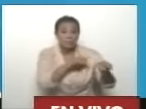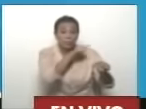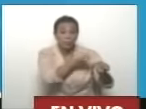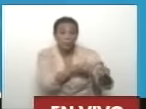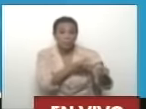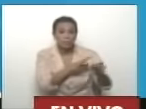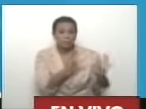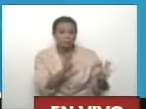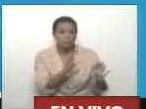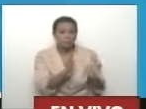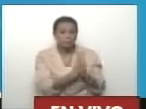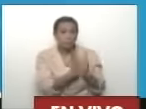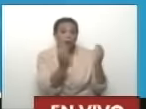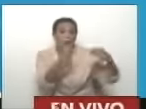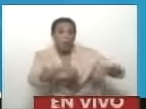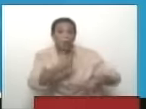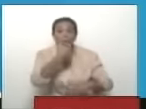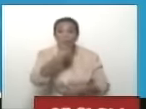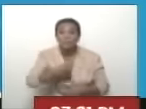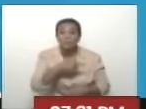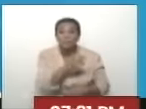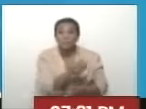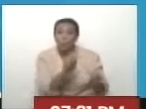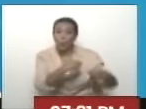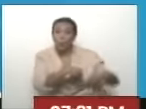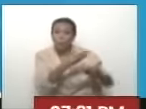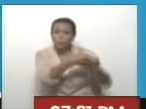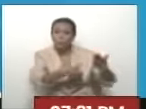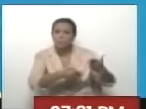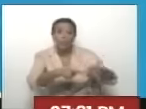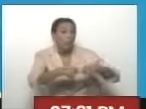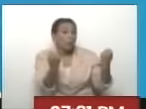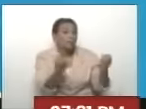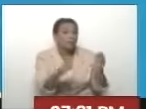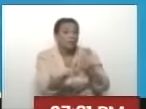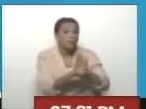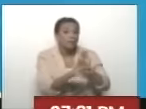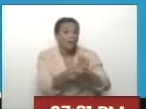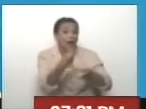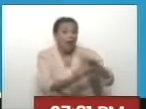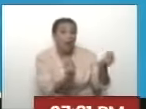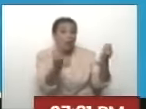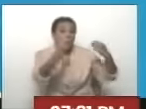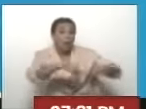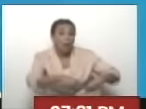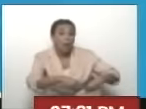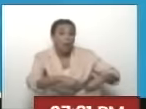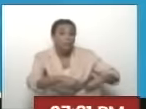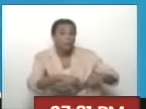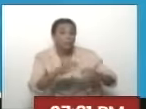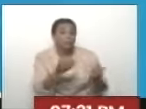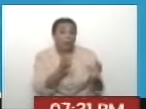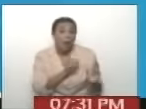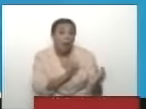fuera del Acuerdo de Ginebra, rompiendo la ley del consentimiento